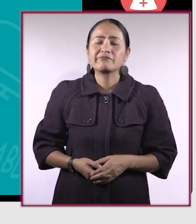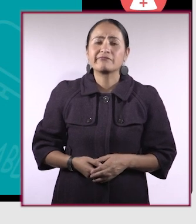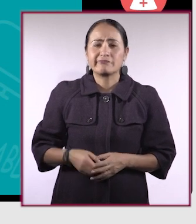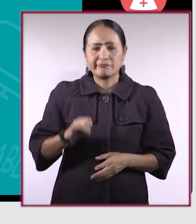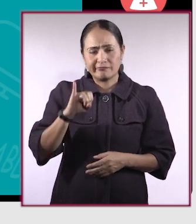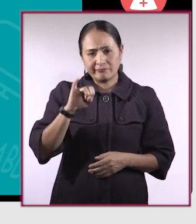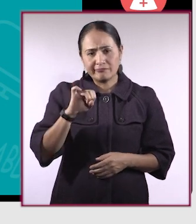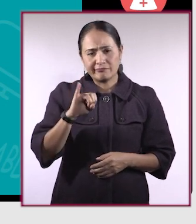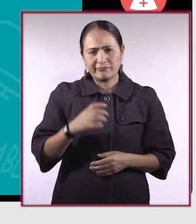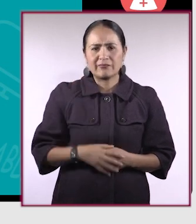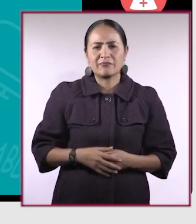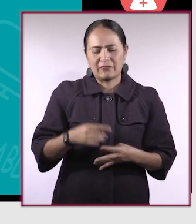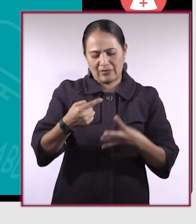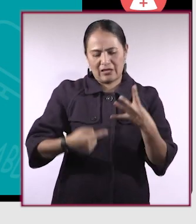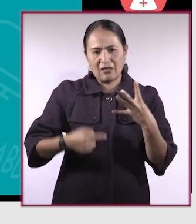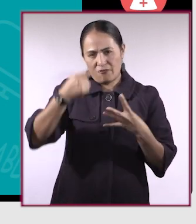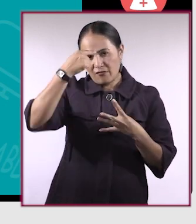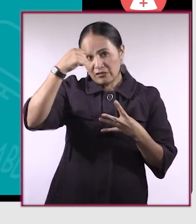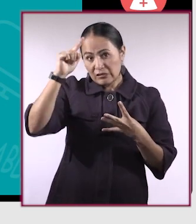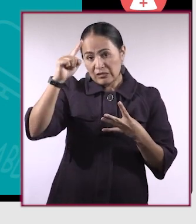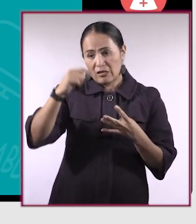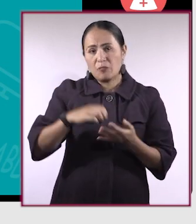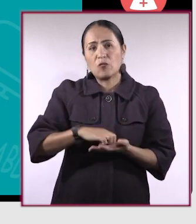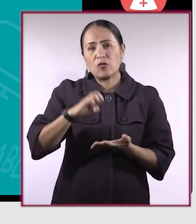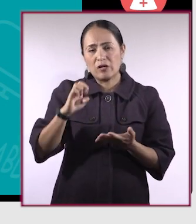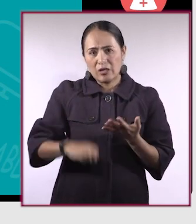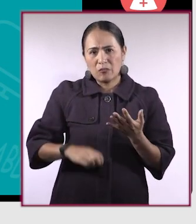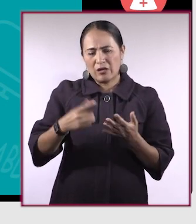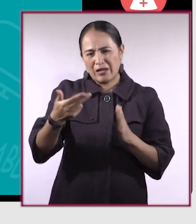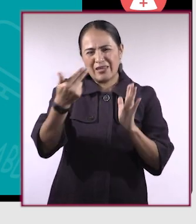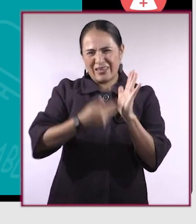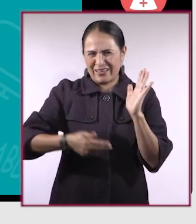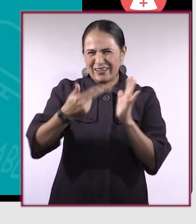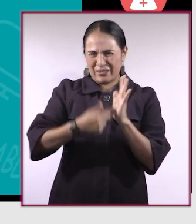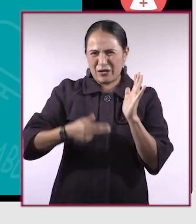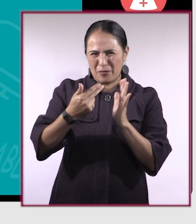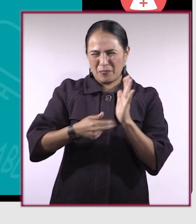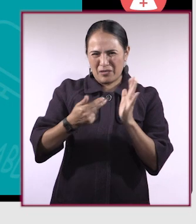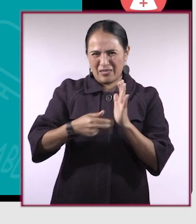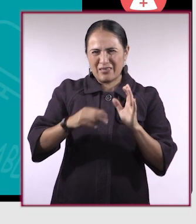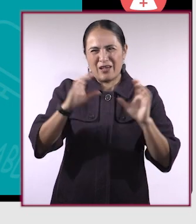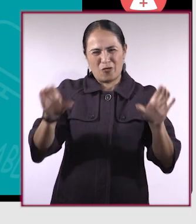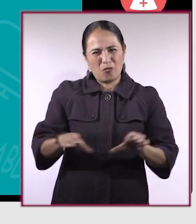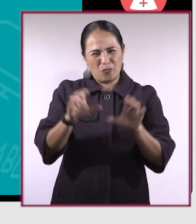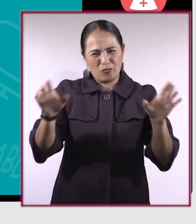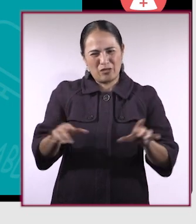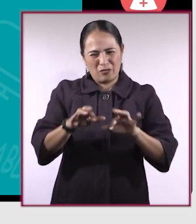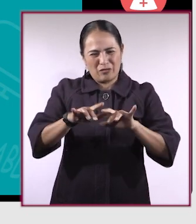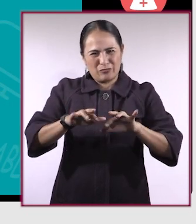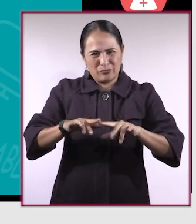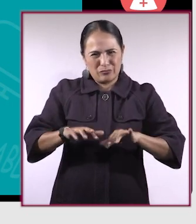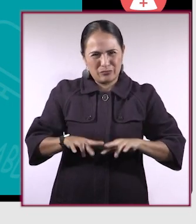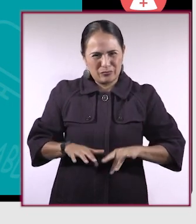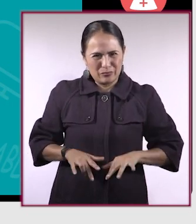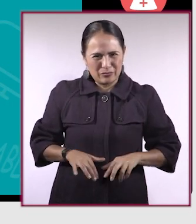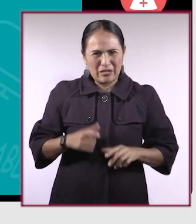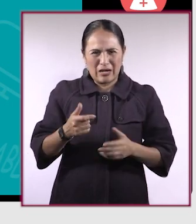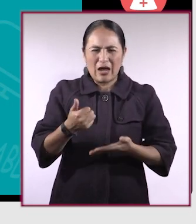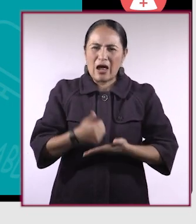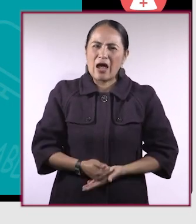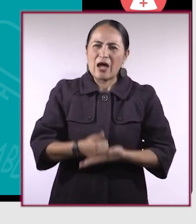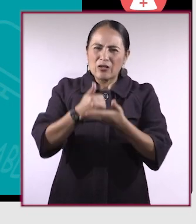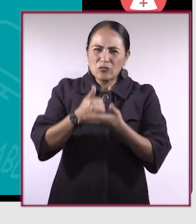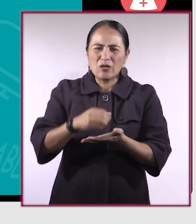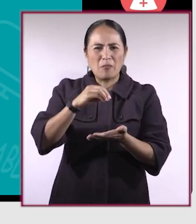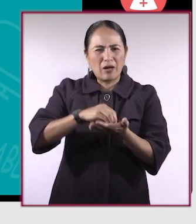mencionando esto de las facilidades, ¿nos podrías mencionar las ventajas de contar con estas herramientas tecnológicas para la